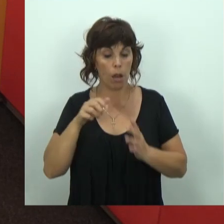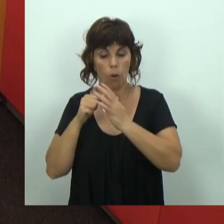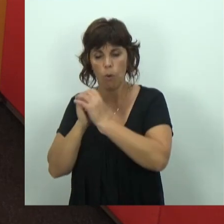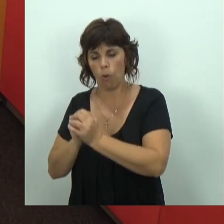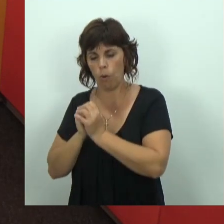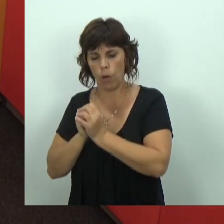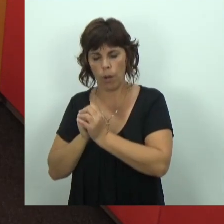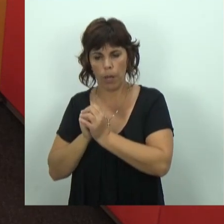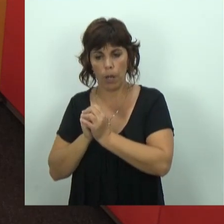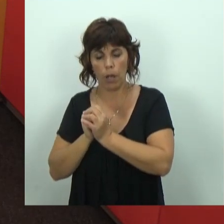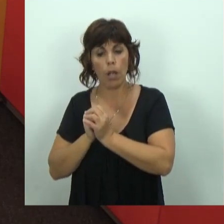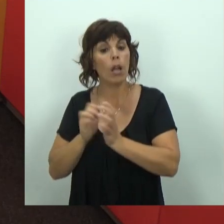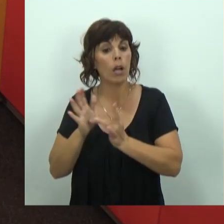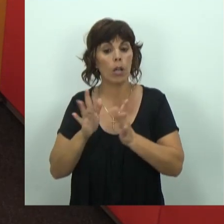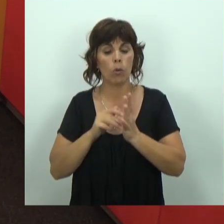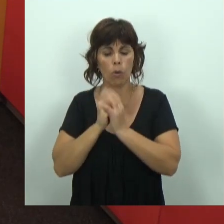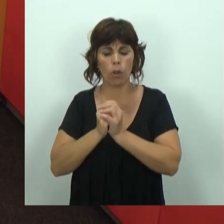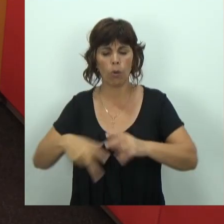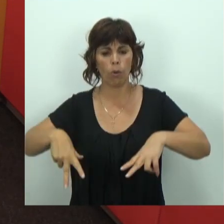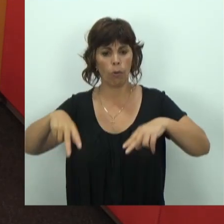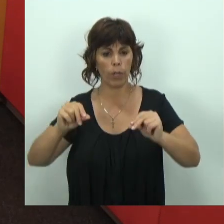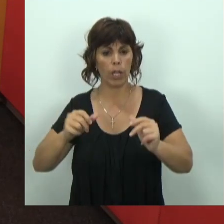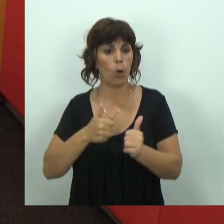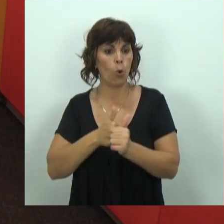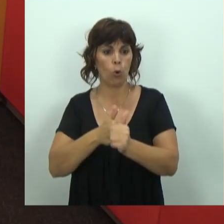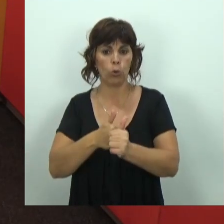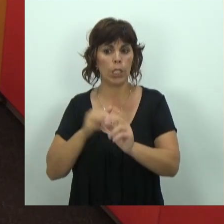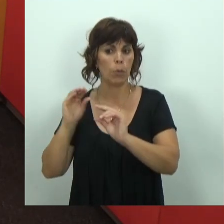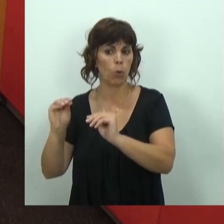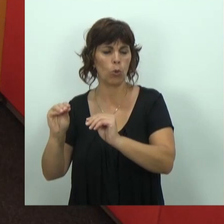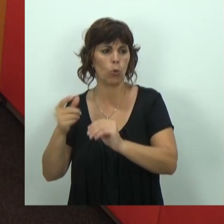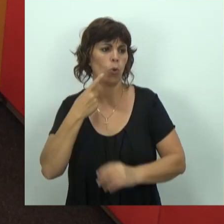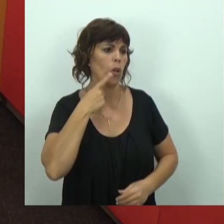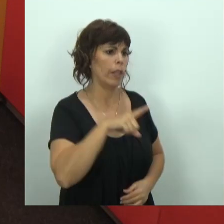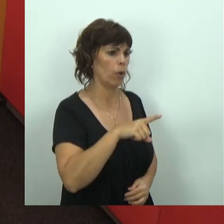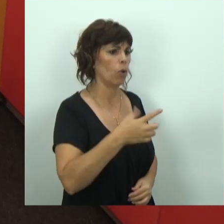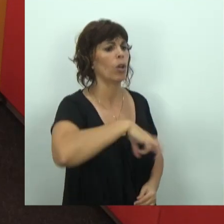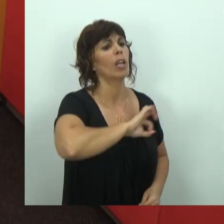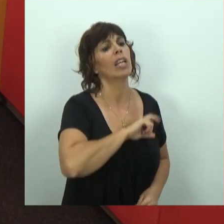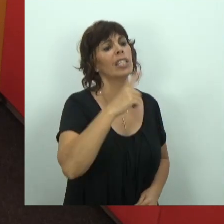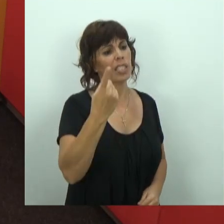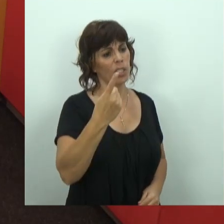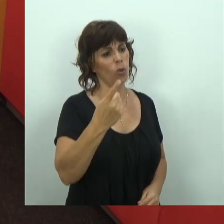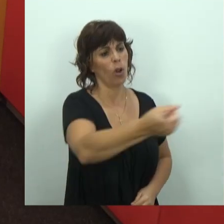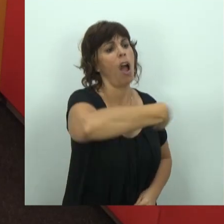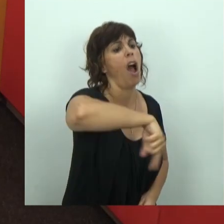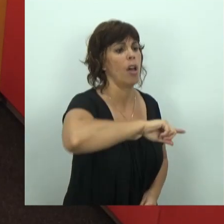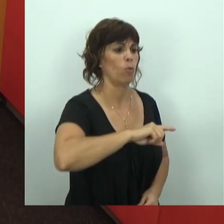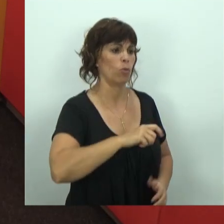uno de los discípulos dijo: Señor, enséñanos a orar, como Juan le enseñó a sus